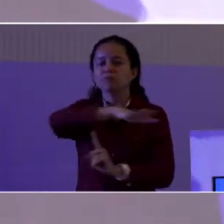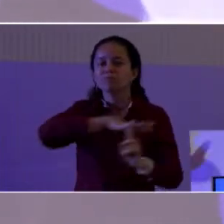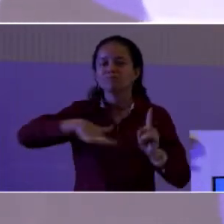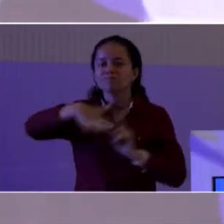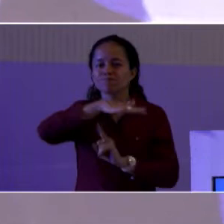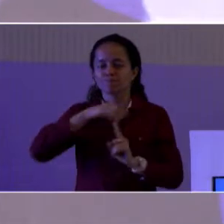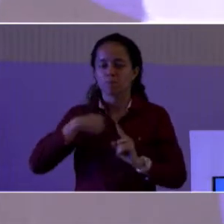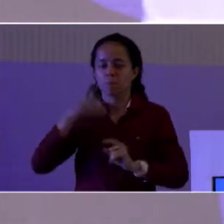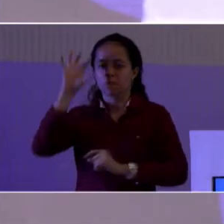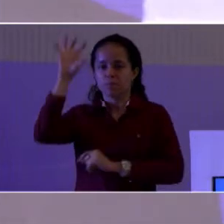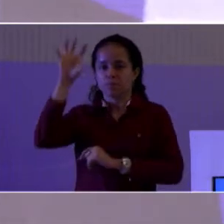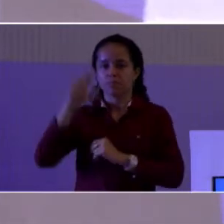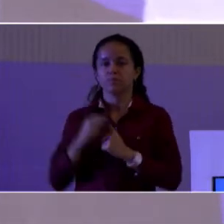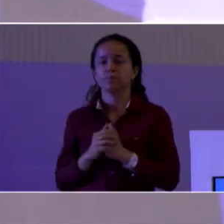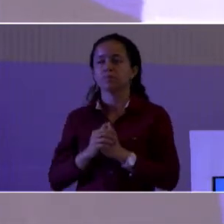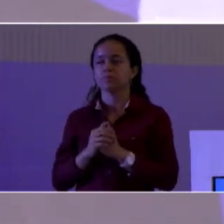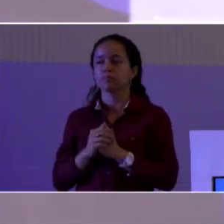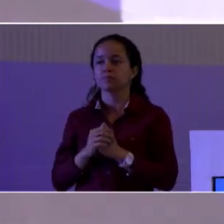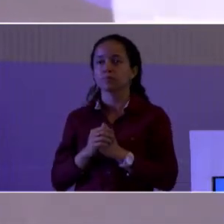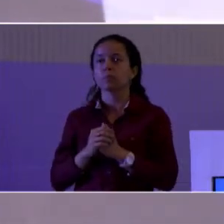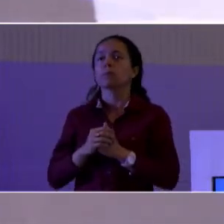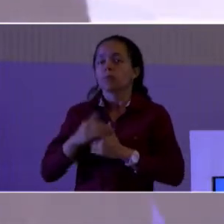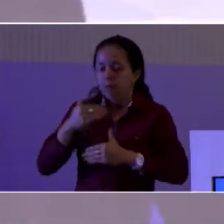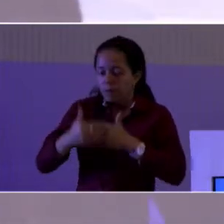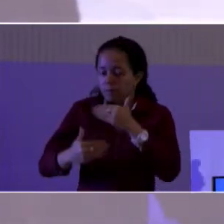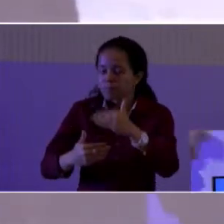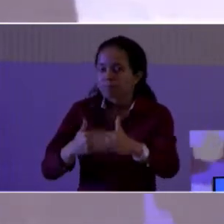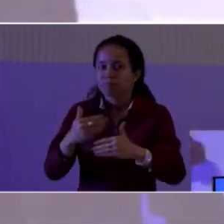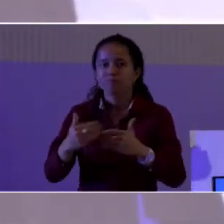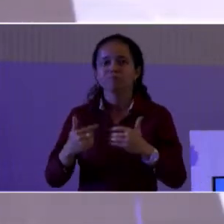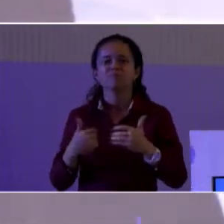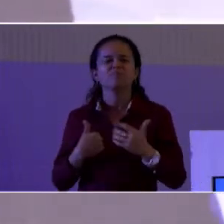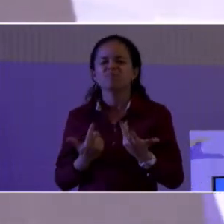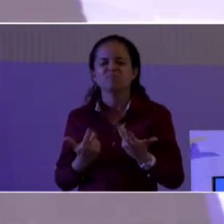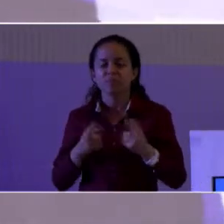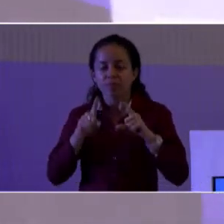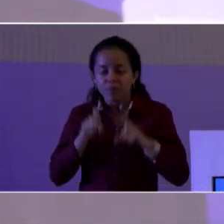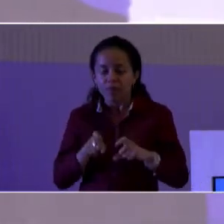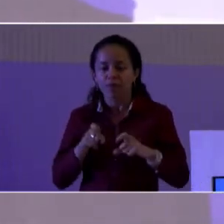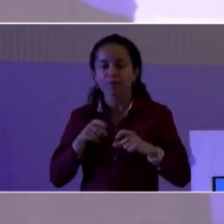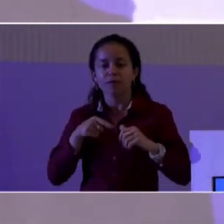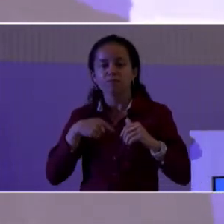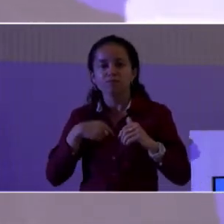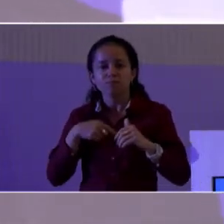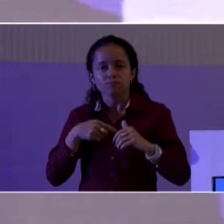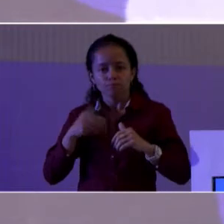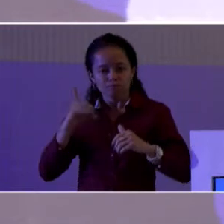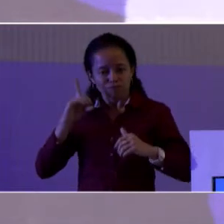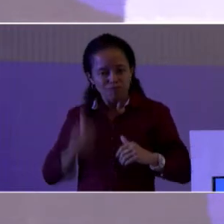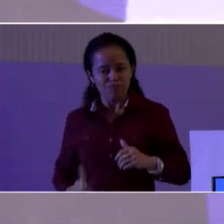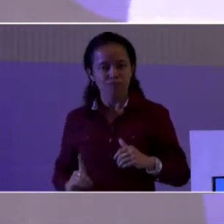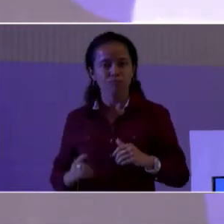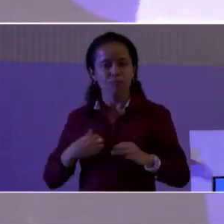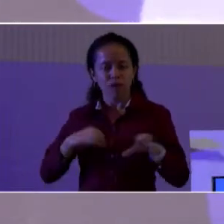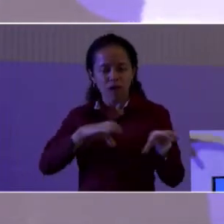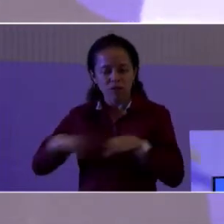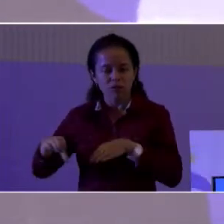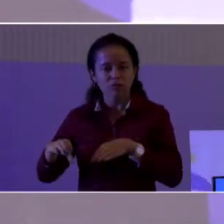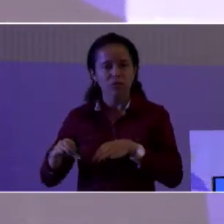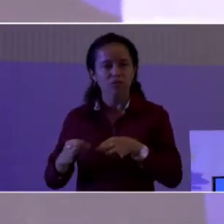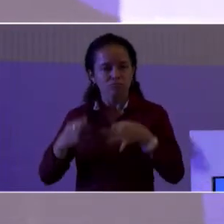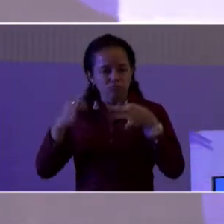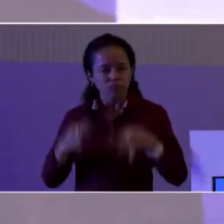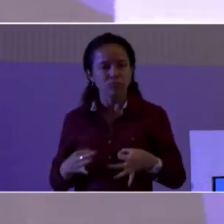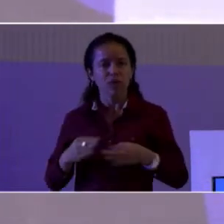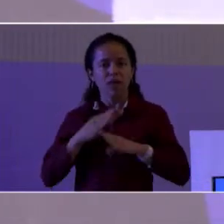nuestro país. Y en la medida que no hagamos una intervención decidida, con acciones concretas para disminuir